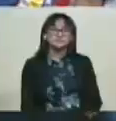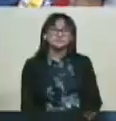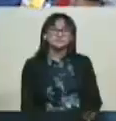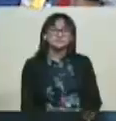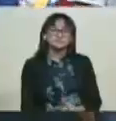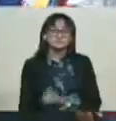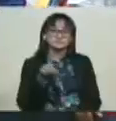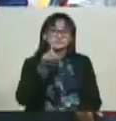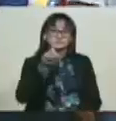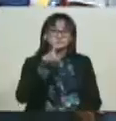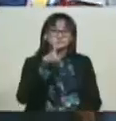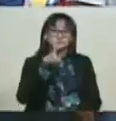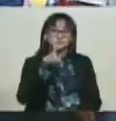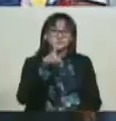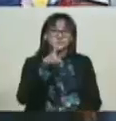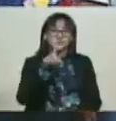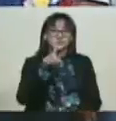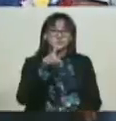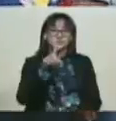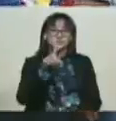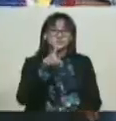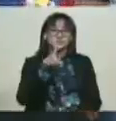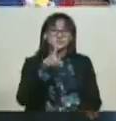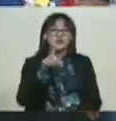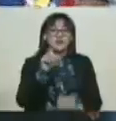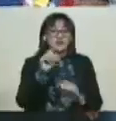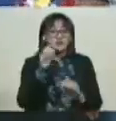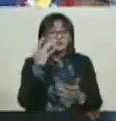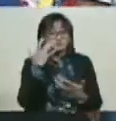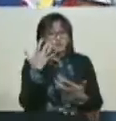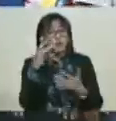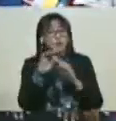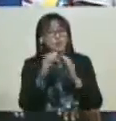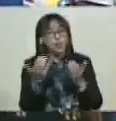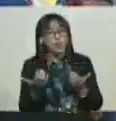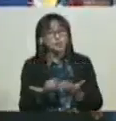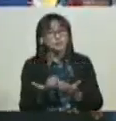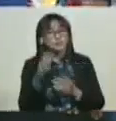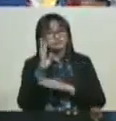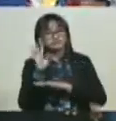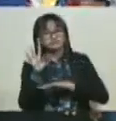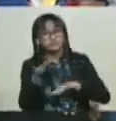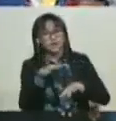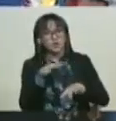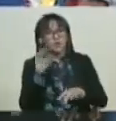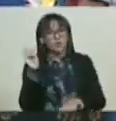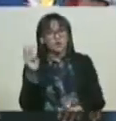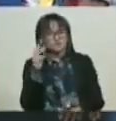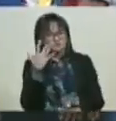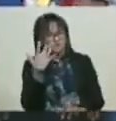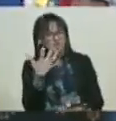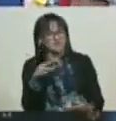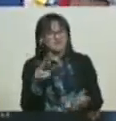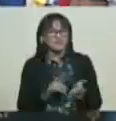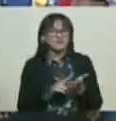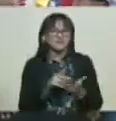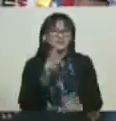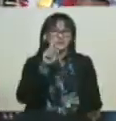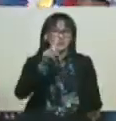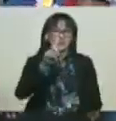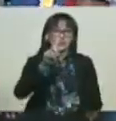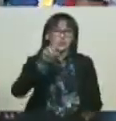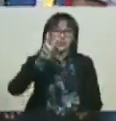cuenta de 3 san felipe para que el mundo te vea para caguas y entonces por la verdad a la una